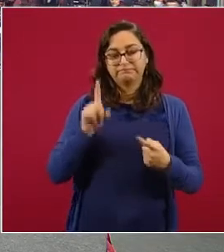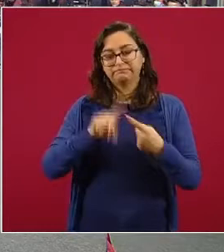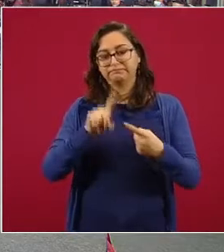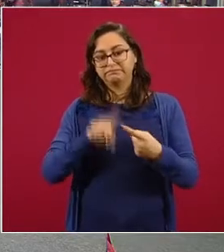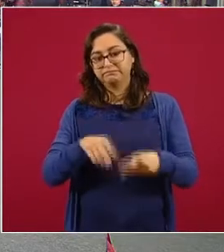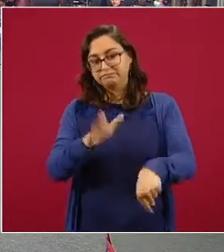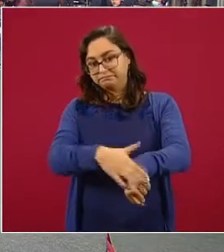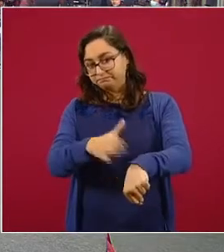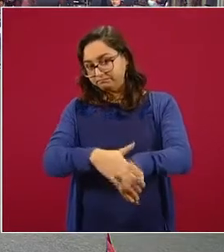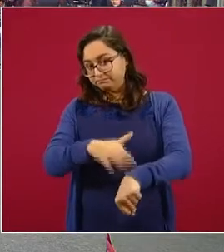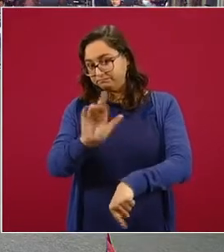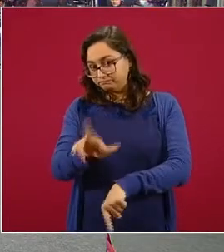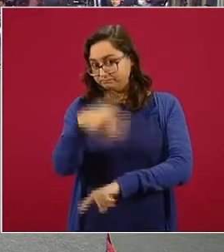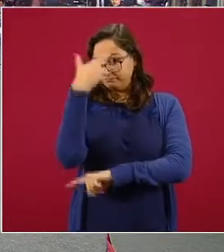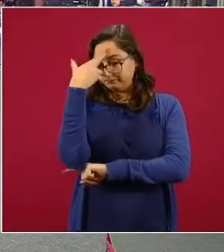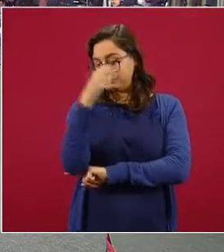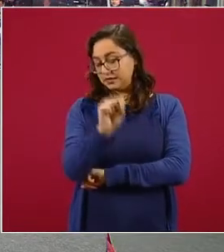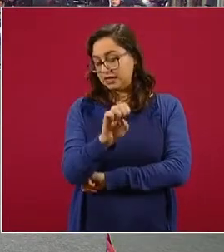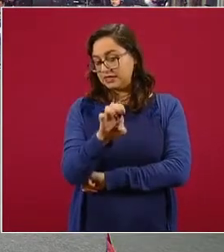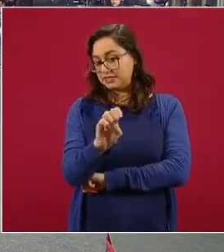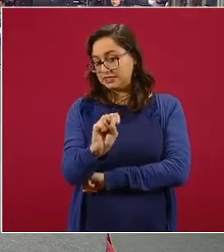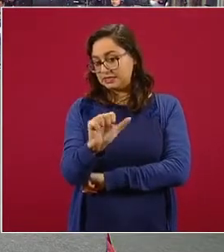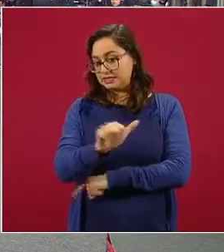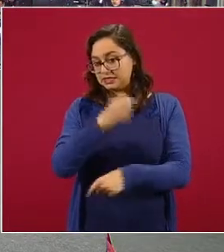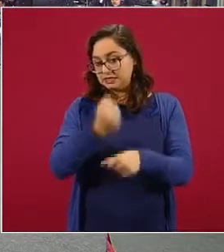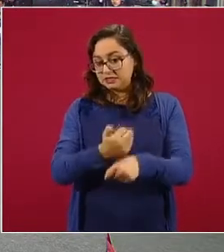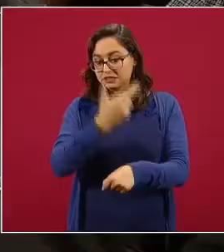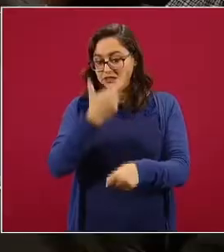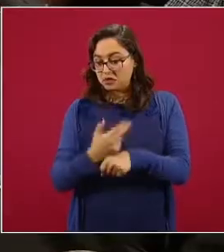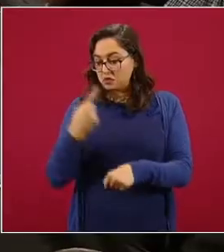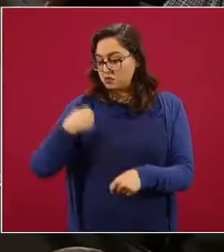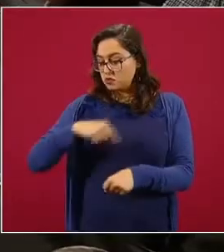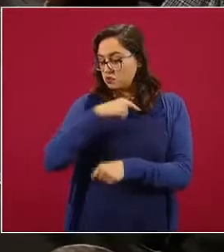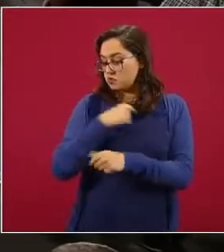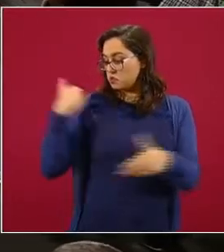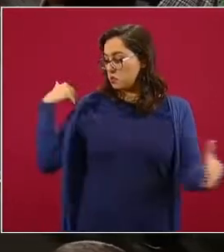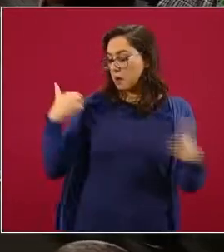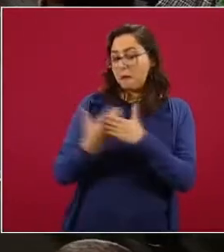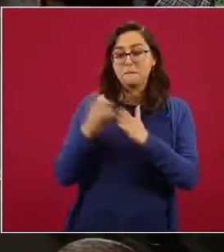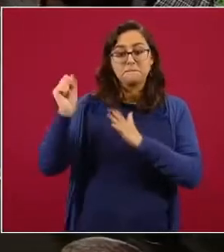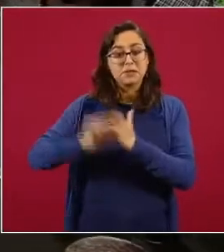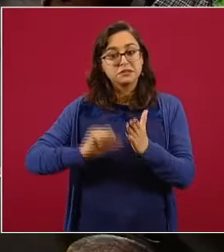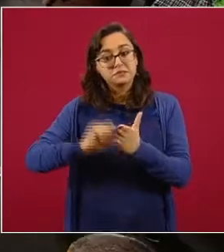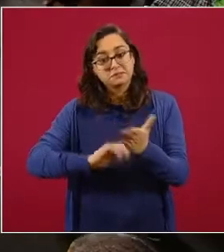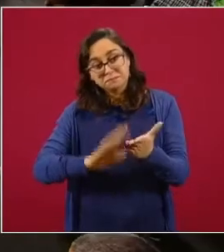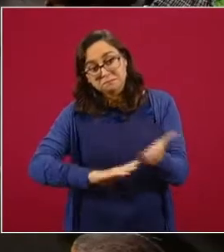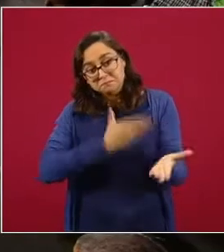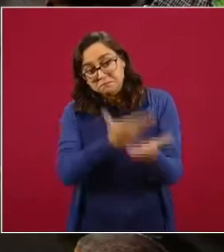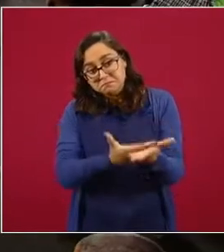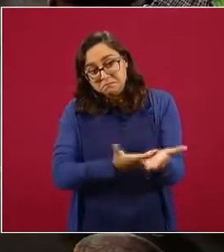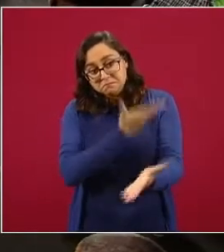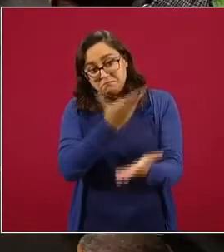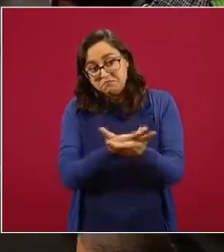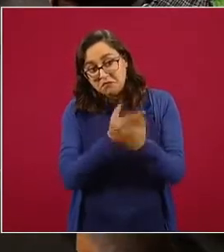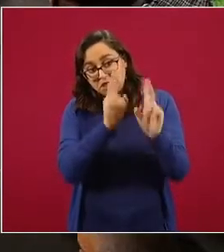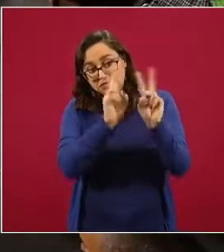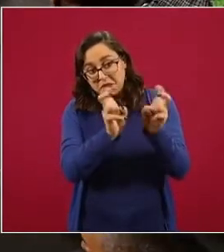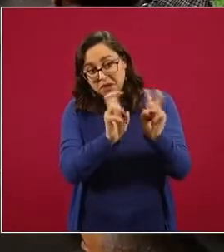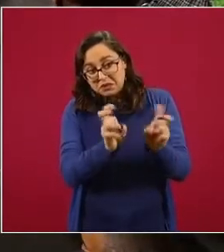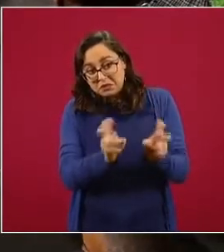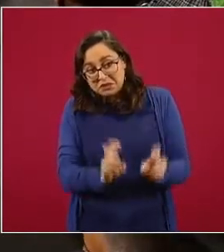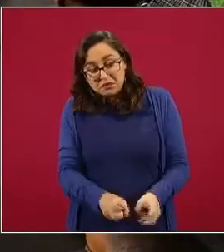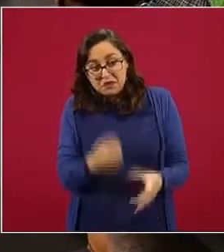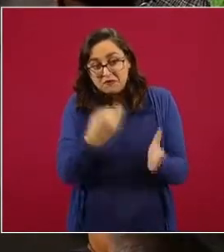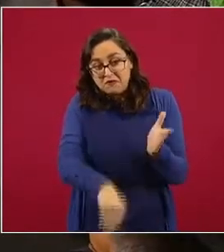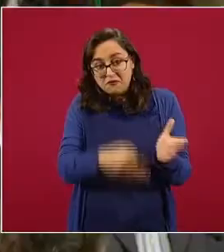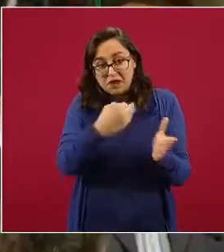secretario de Salud, el doctor Alcocer. Durante todos estos meses le hemos presentado algunos temas pendientes, asignaturas pendientes en la salud